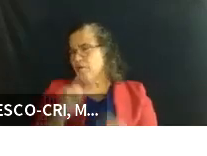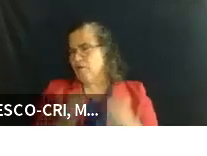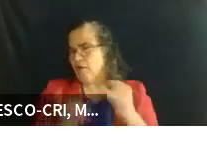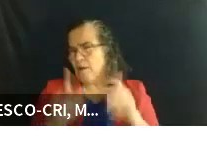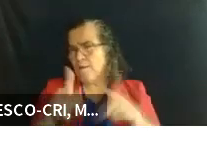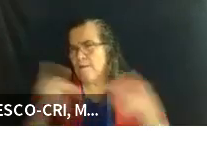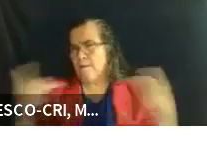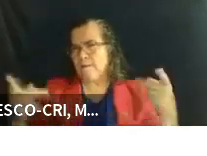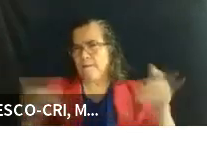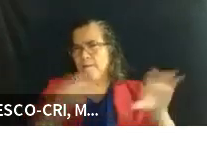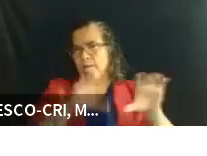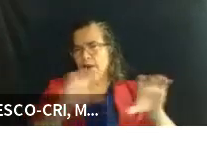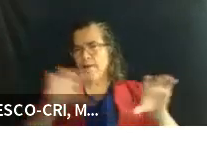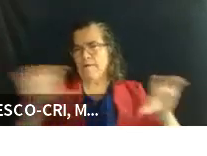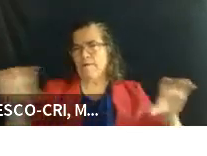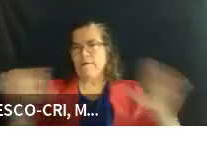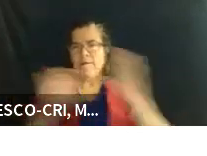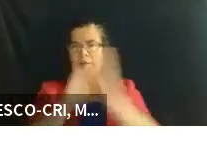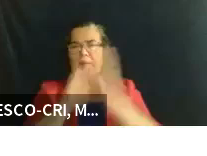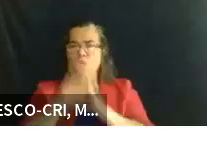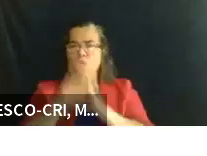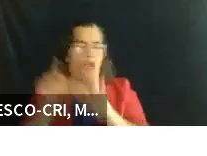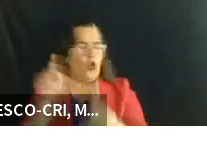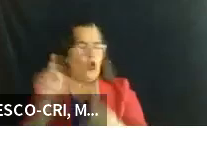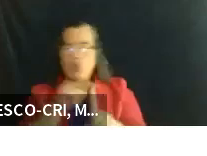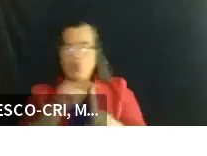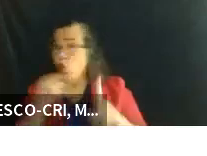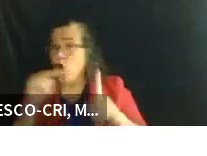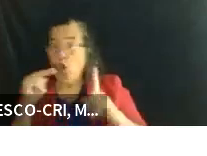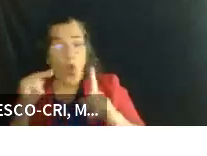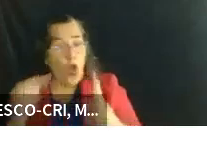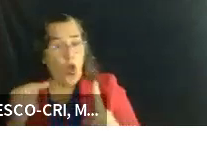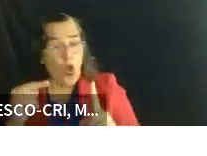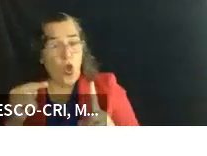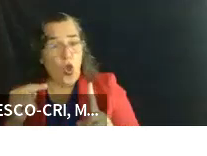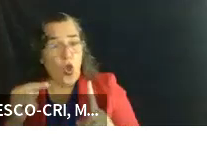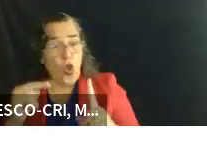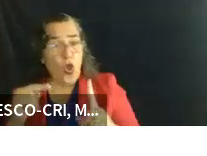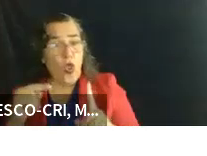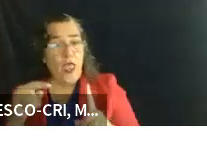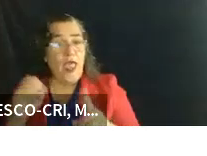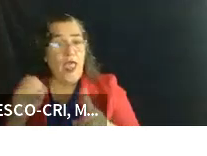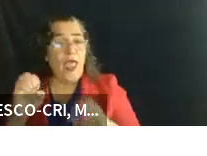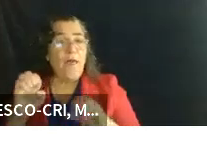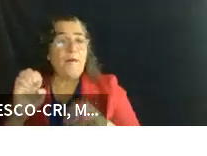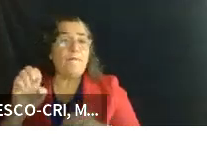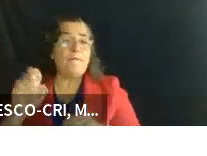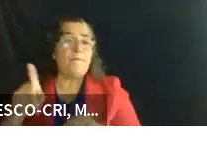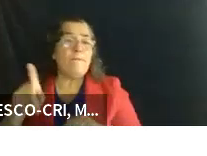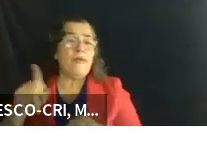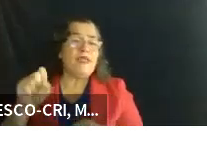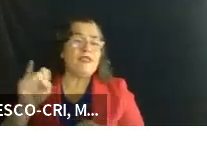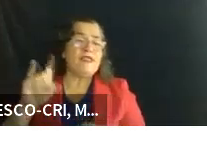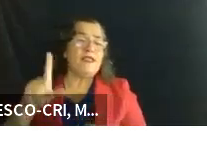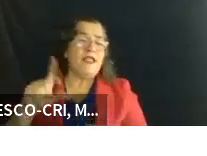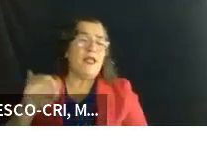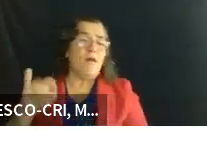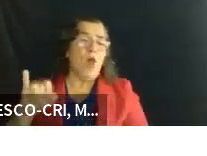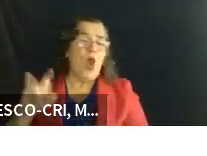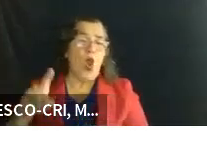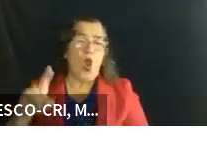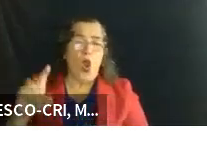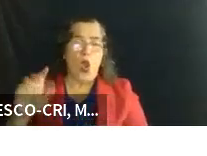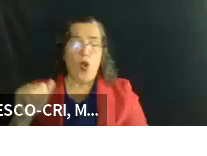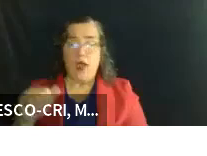mapeo curricular, no desde la perspectiva de la epistemológica, sino desde la perspectiva de la actuación